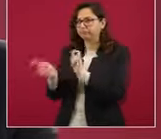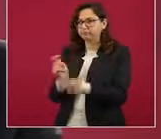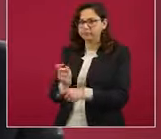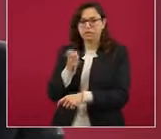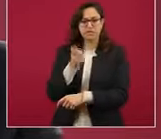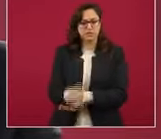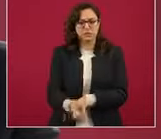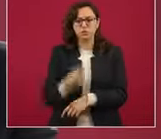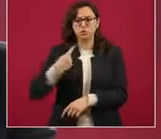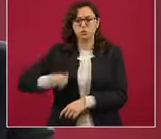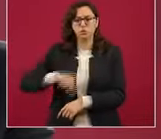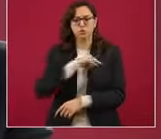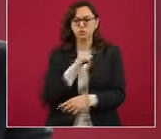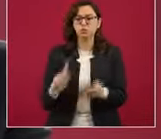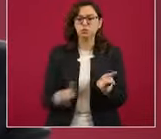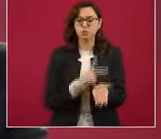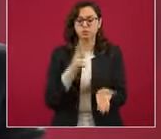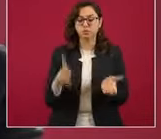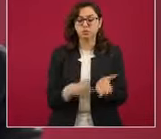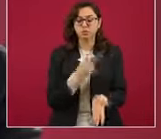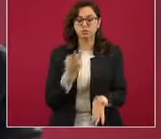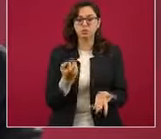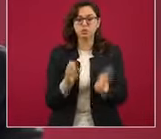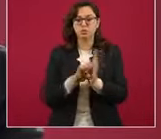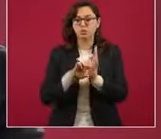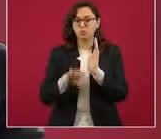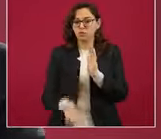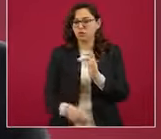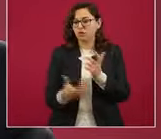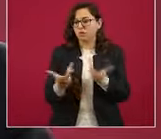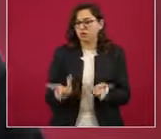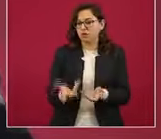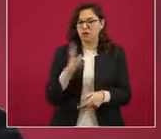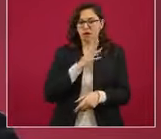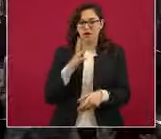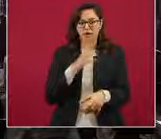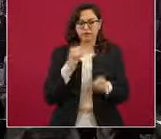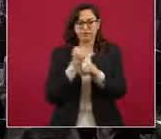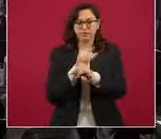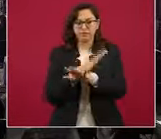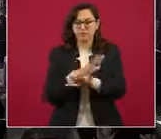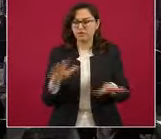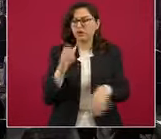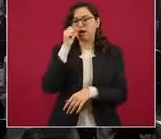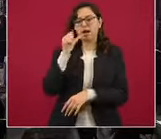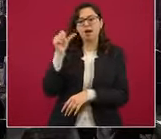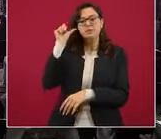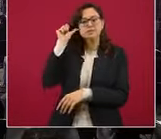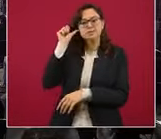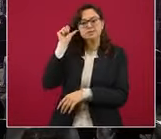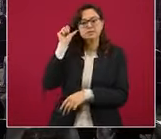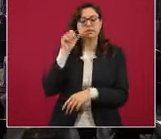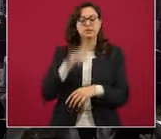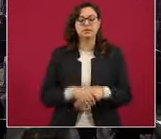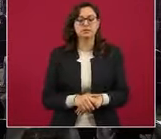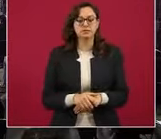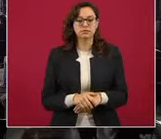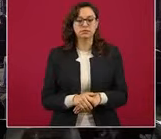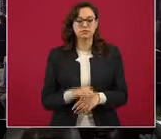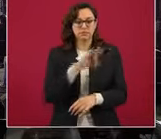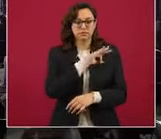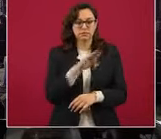Tenemos el reporte de ayer, por ejemplo, a ver si lo